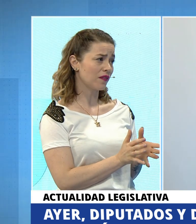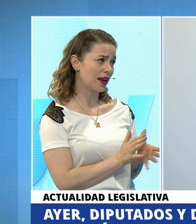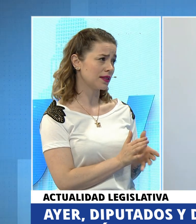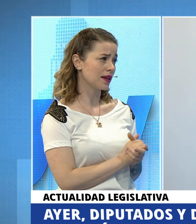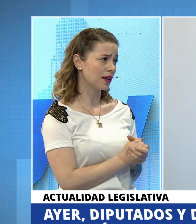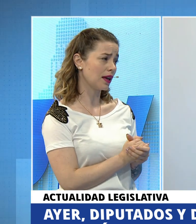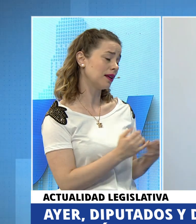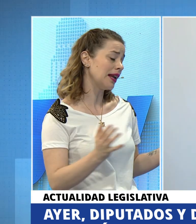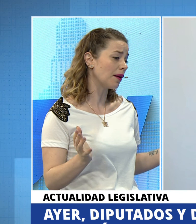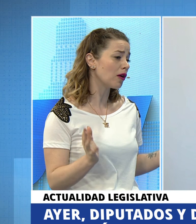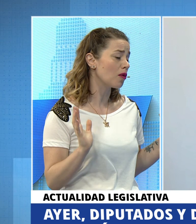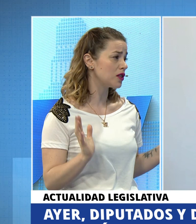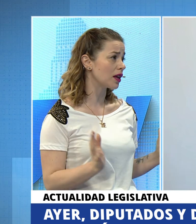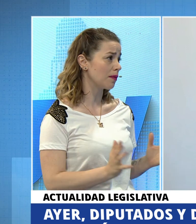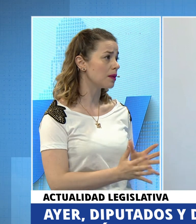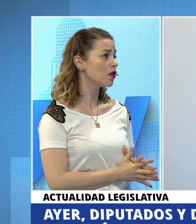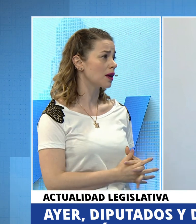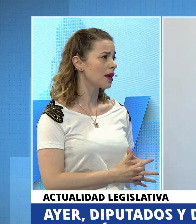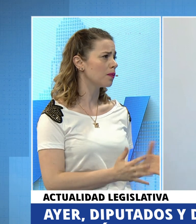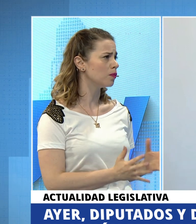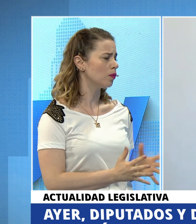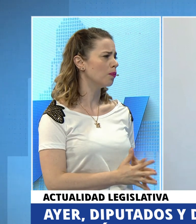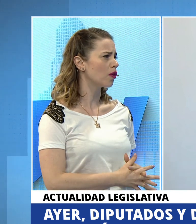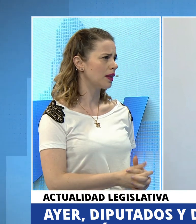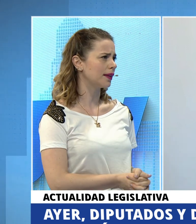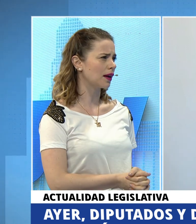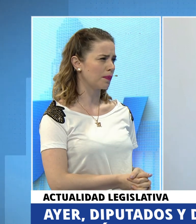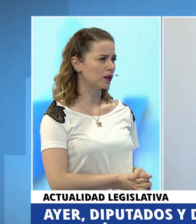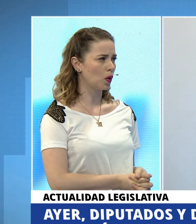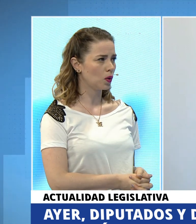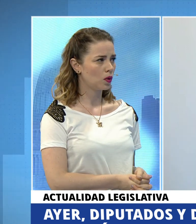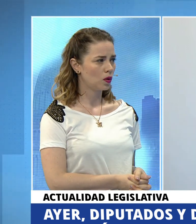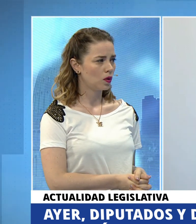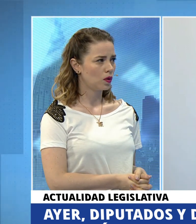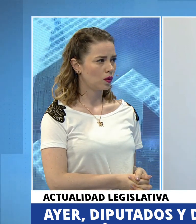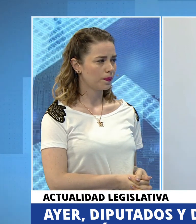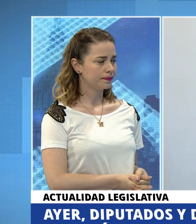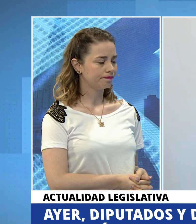había diferencias en el trabajo en comisiones que vimos, había un poco de debate al respecto.